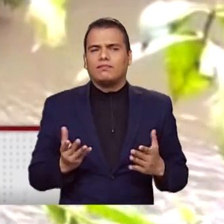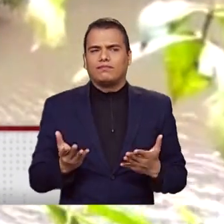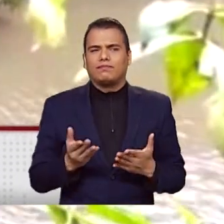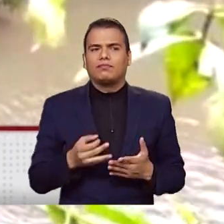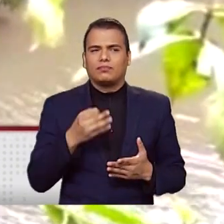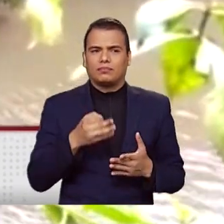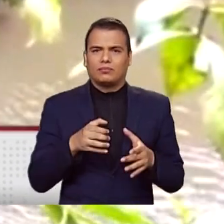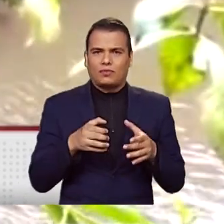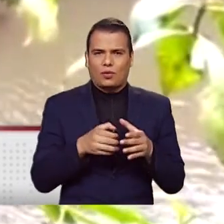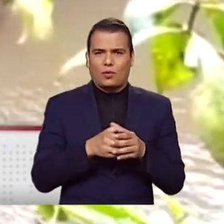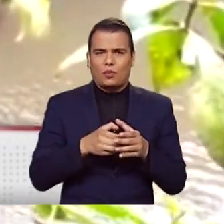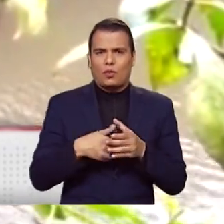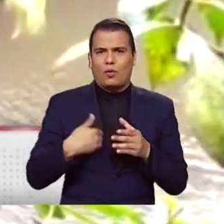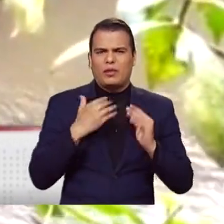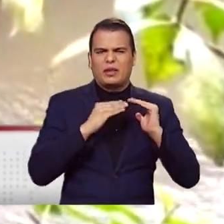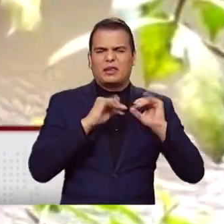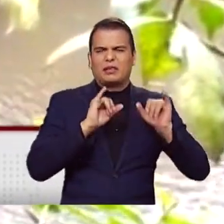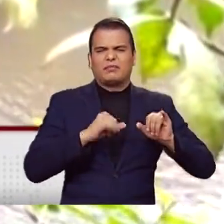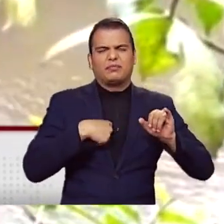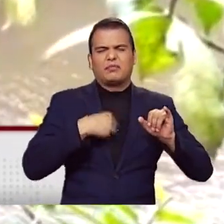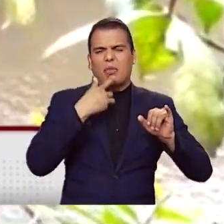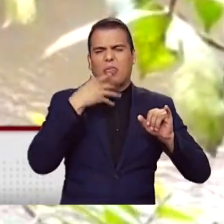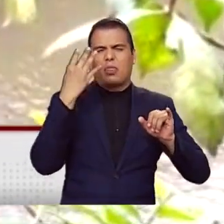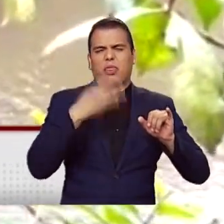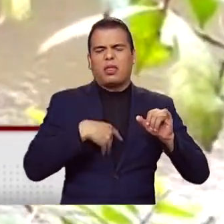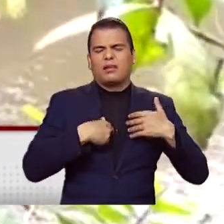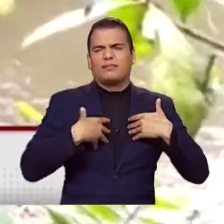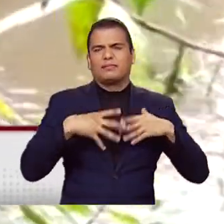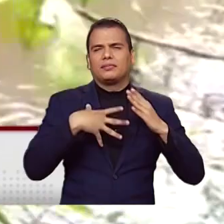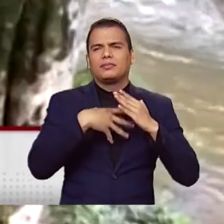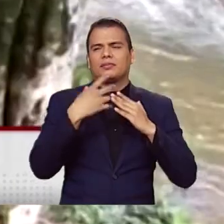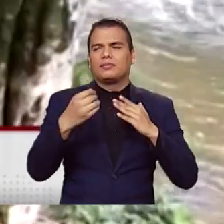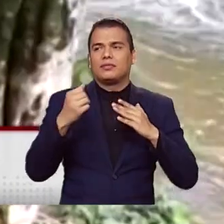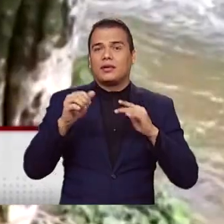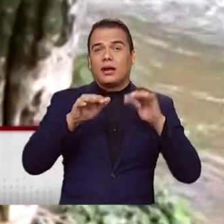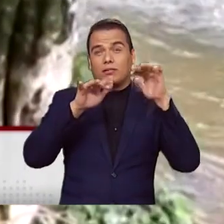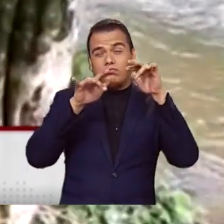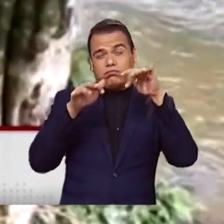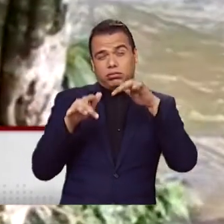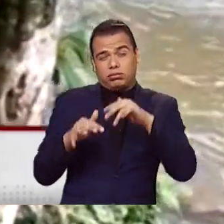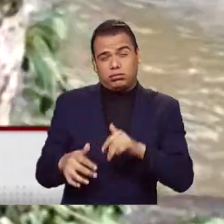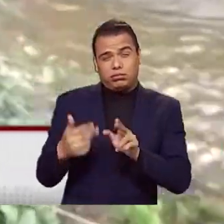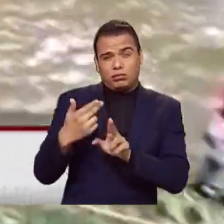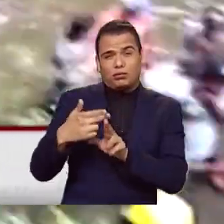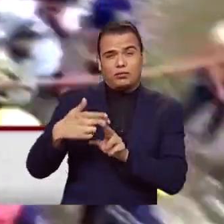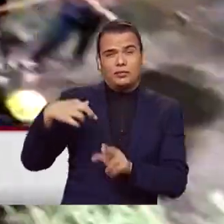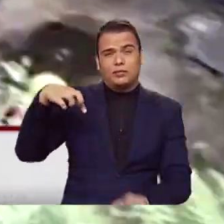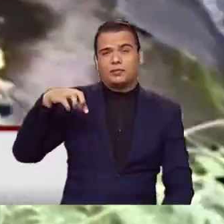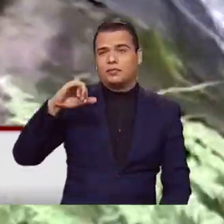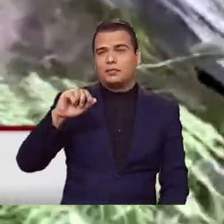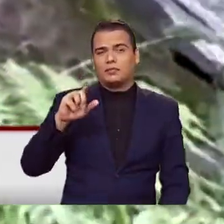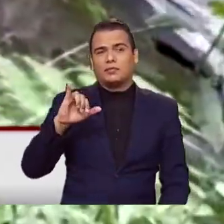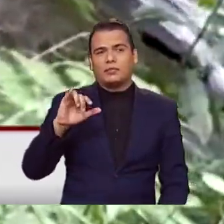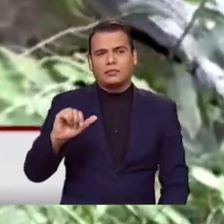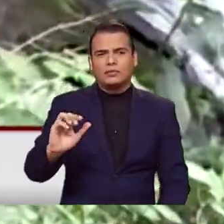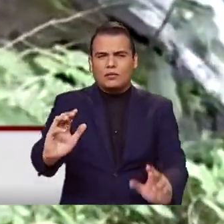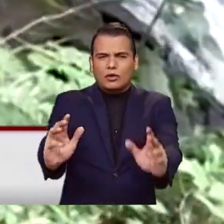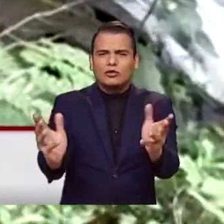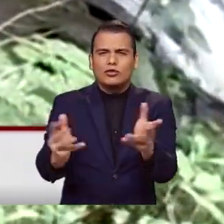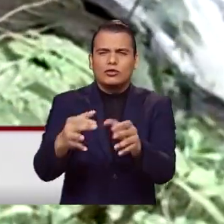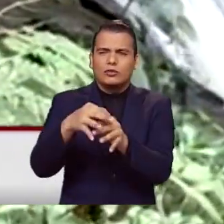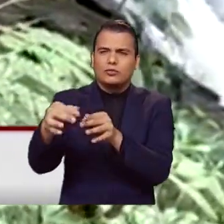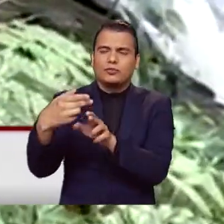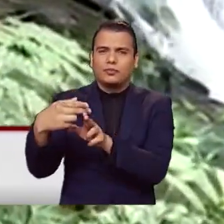con un grupo de menores de edad en la cascada La Paila, ubicado en la vereda La Martica, zona rural